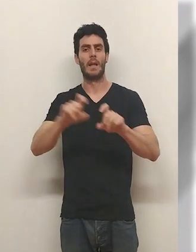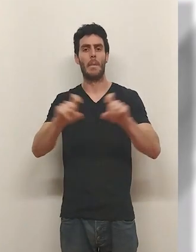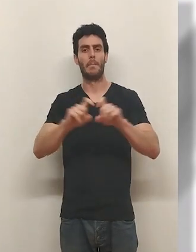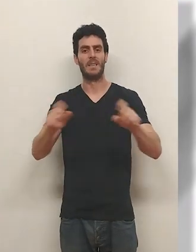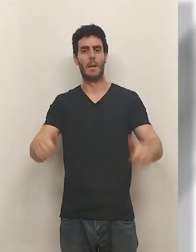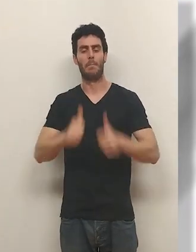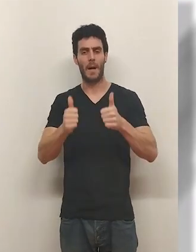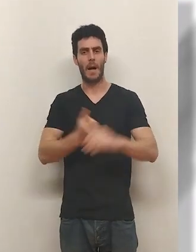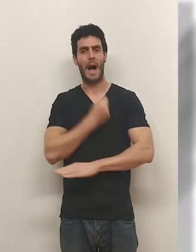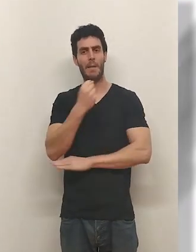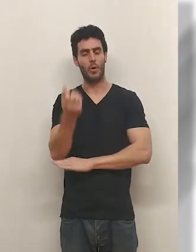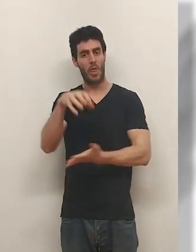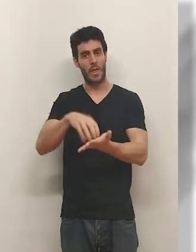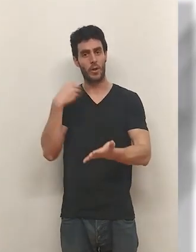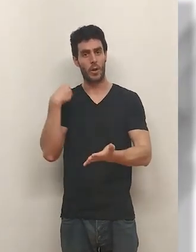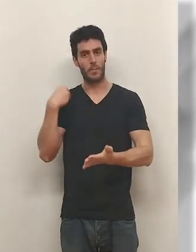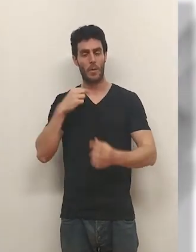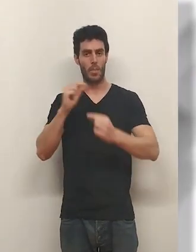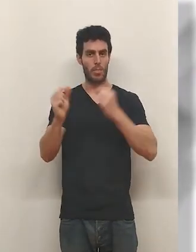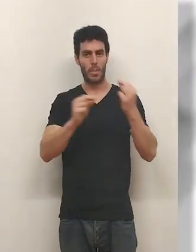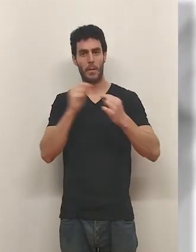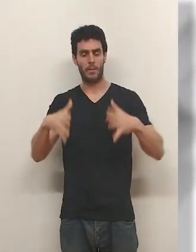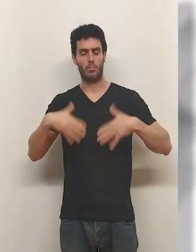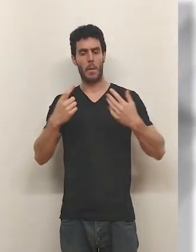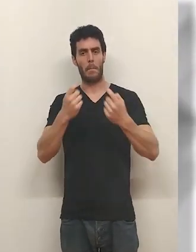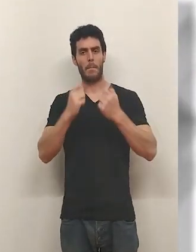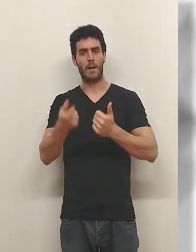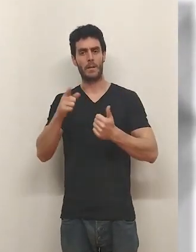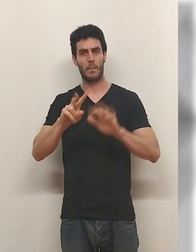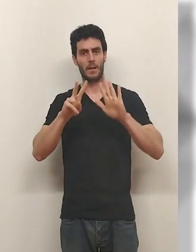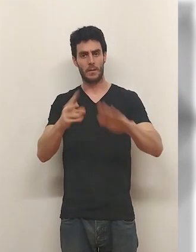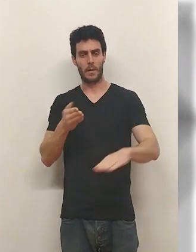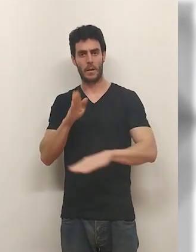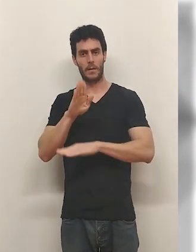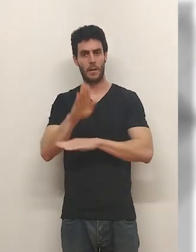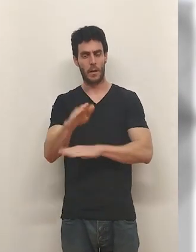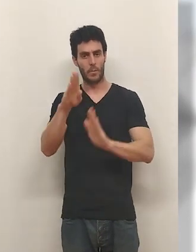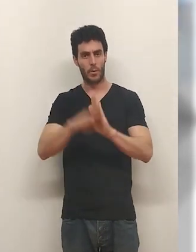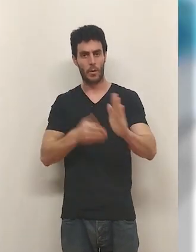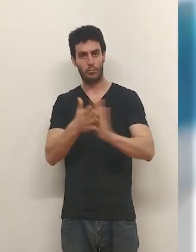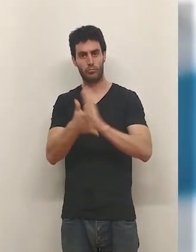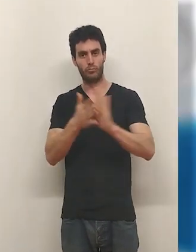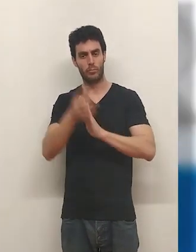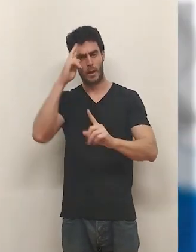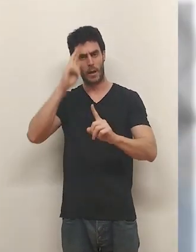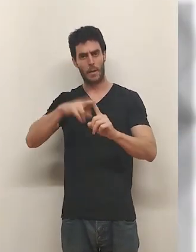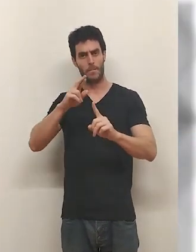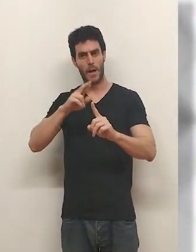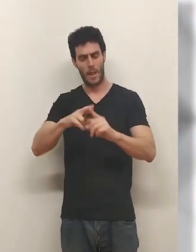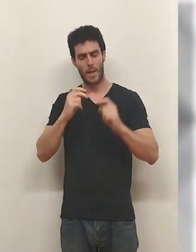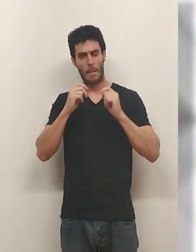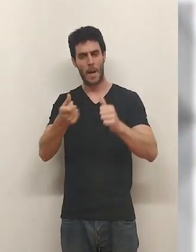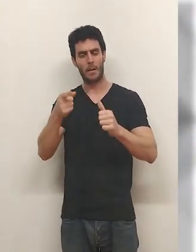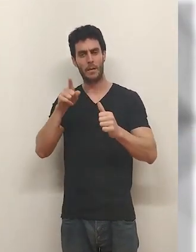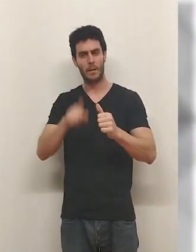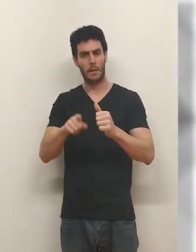apoyaron este centro. Fue un debate con pocos sobresaltos y en el que los siete candidatos expusieron sus programas sin muchas referencias cruzadas